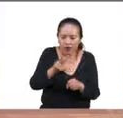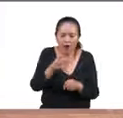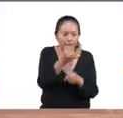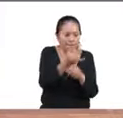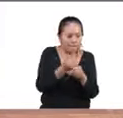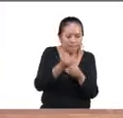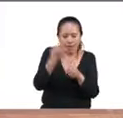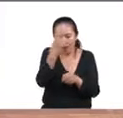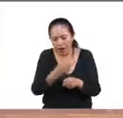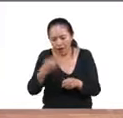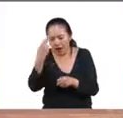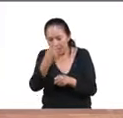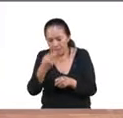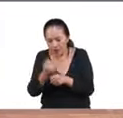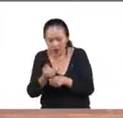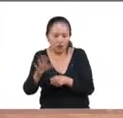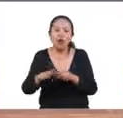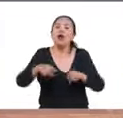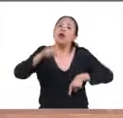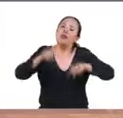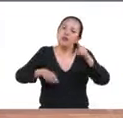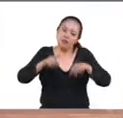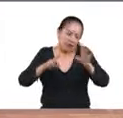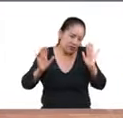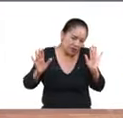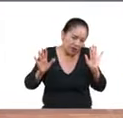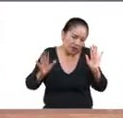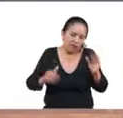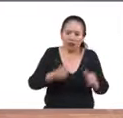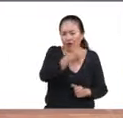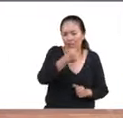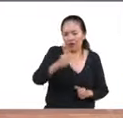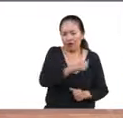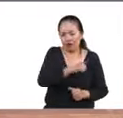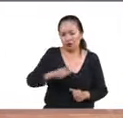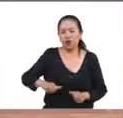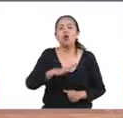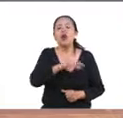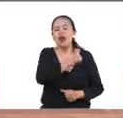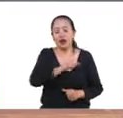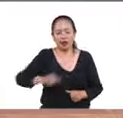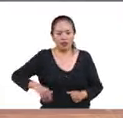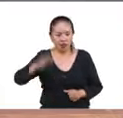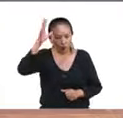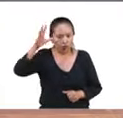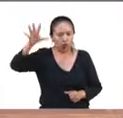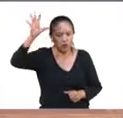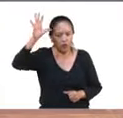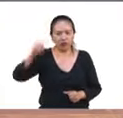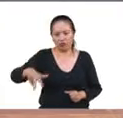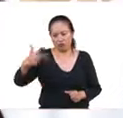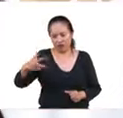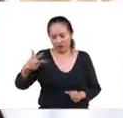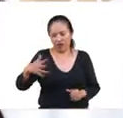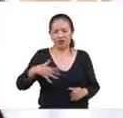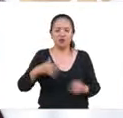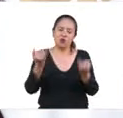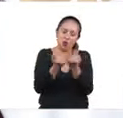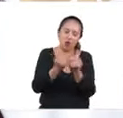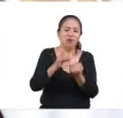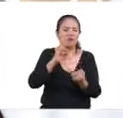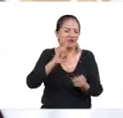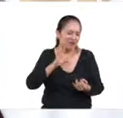varía dependiendo de la alcaldía. Por ejemplo, ahora vamos a 13 de la alcaldía Cuauhtémoc, pero también se intervino en Venustiano